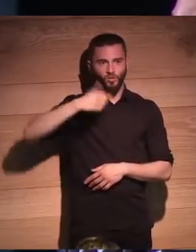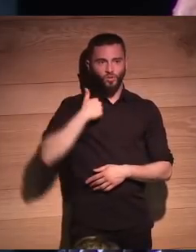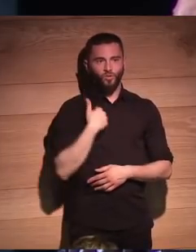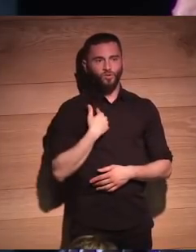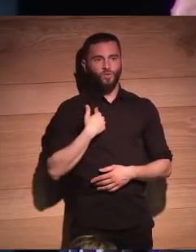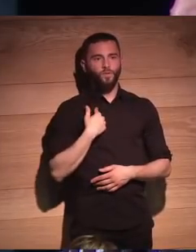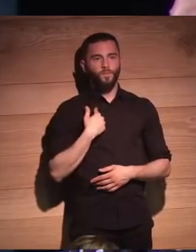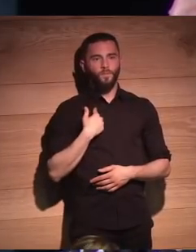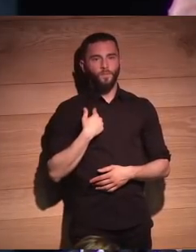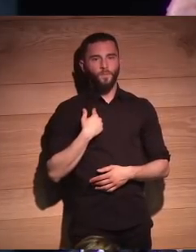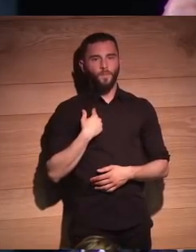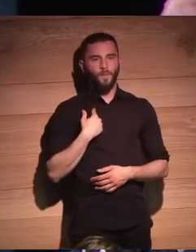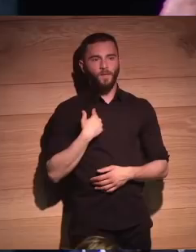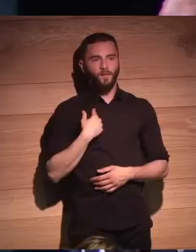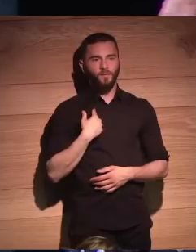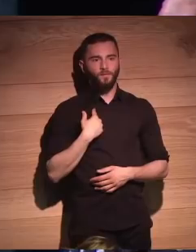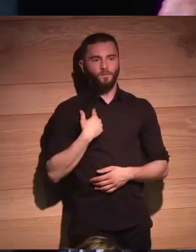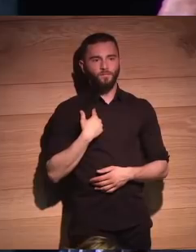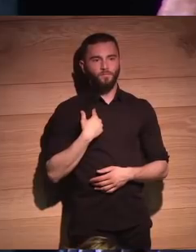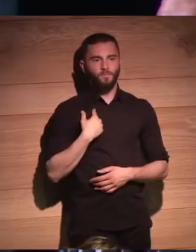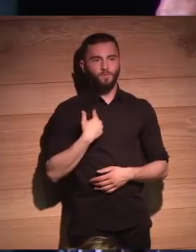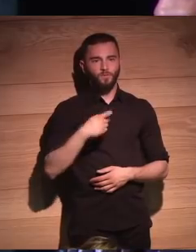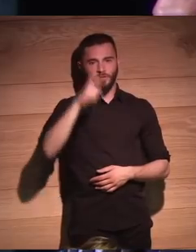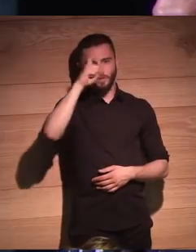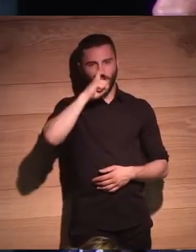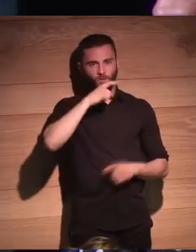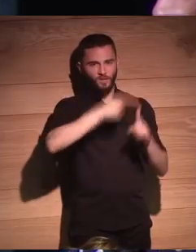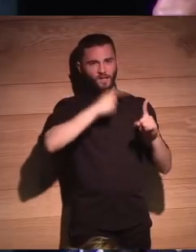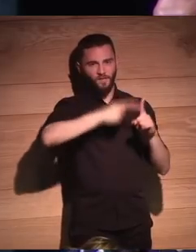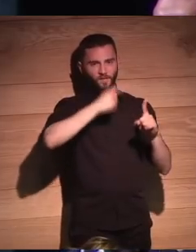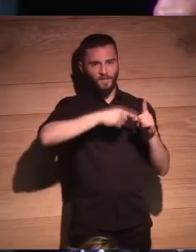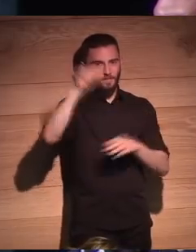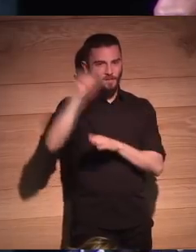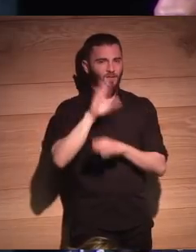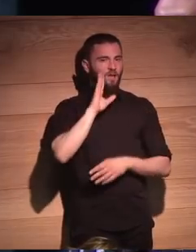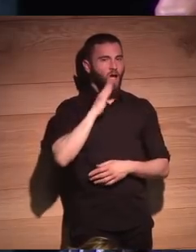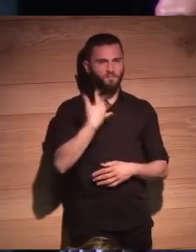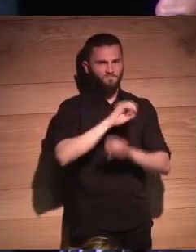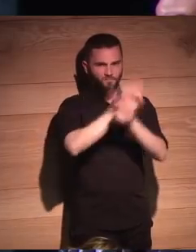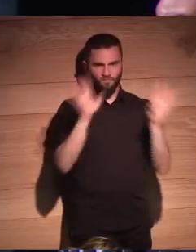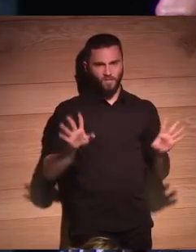iconografía buenísima de esas películas. O sea, uno de mis referentes era